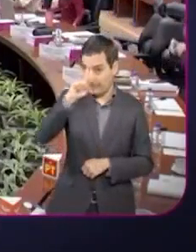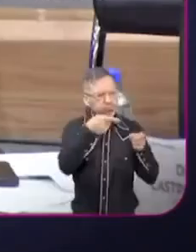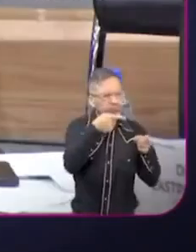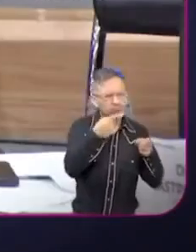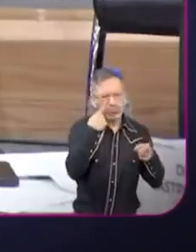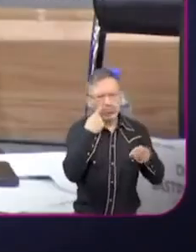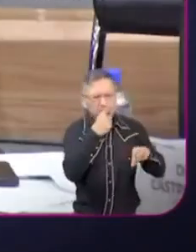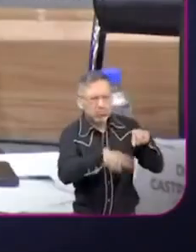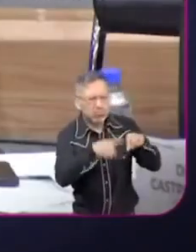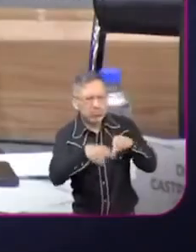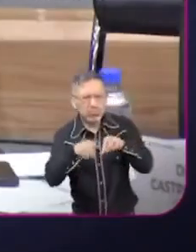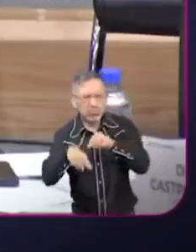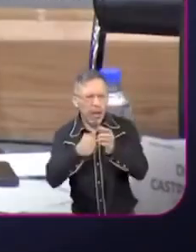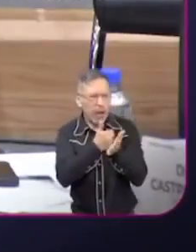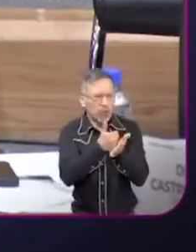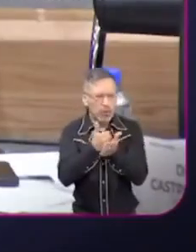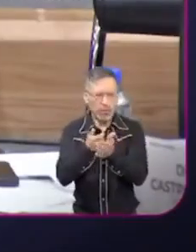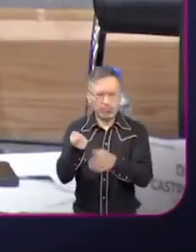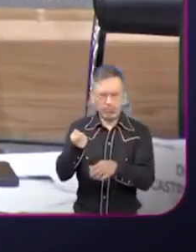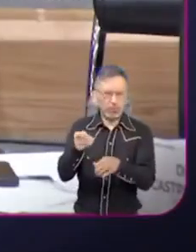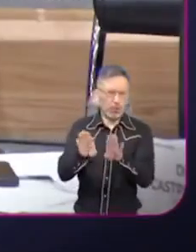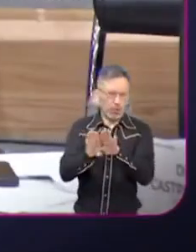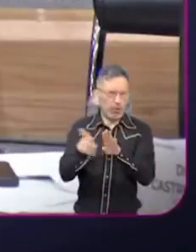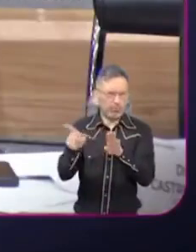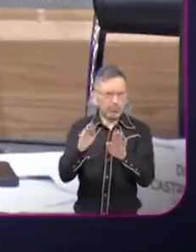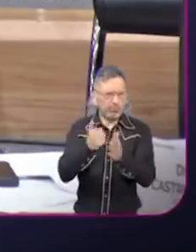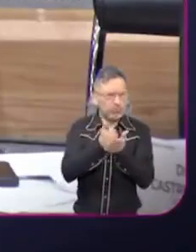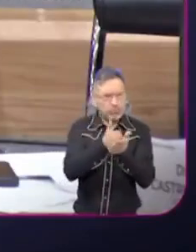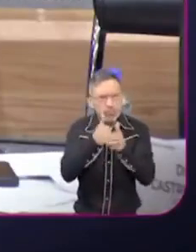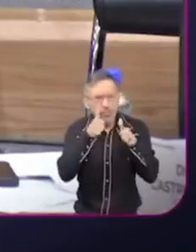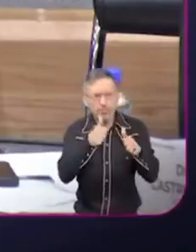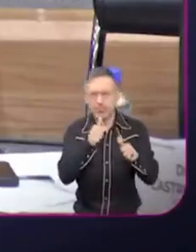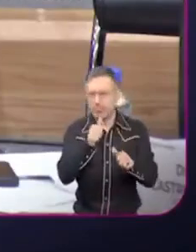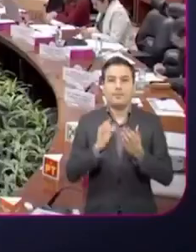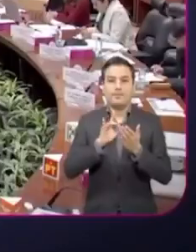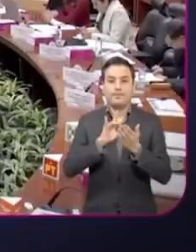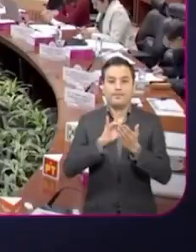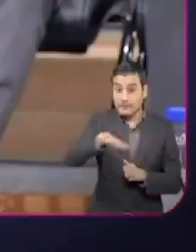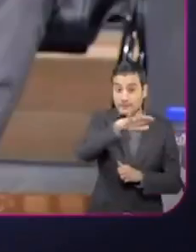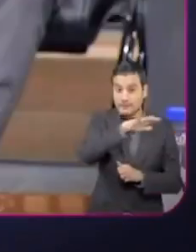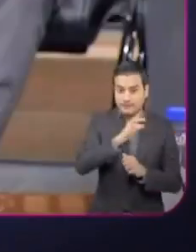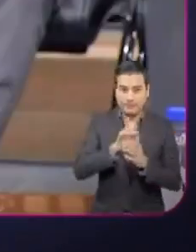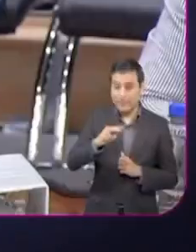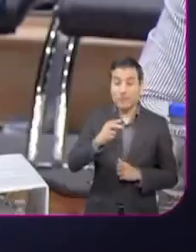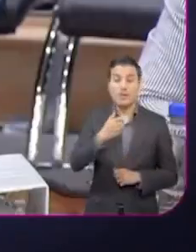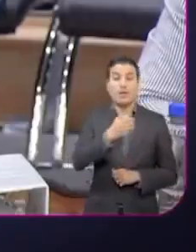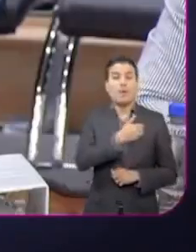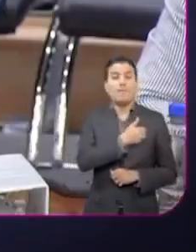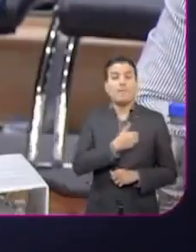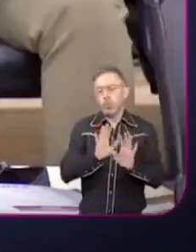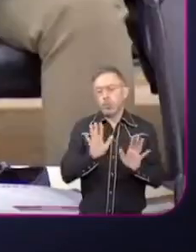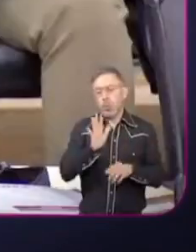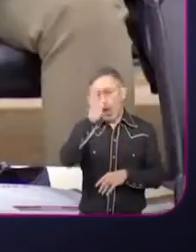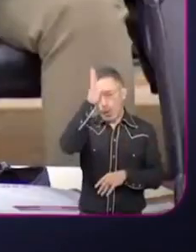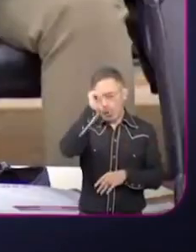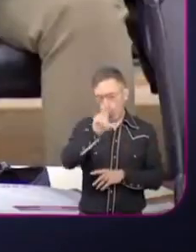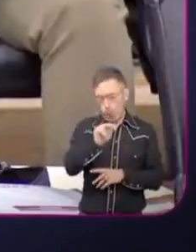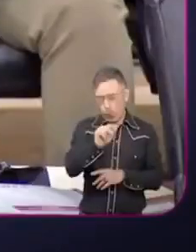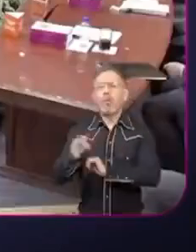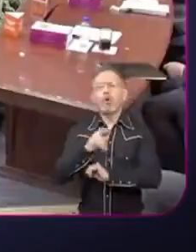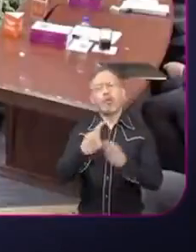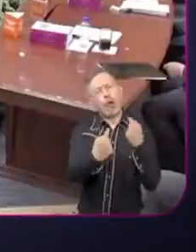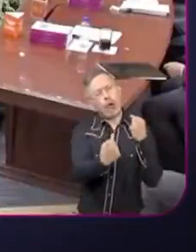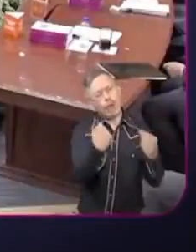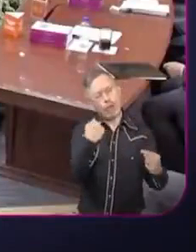vigilancia. Ahí se establece que las representaciones de los partidos Morena, PRI, PAN, PRD, Verde